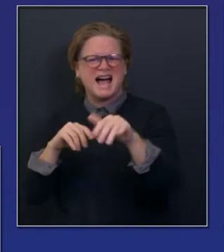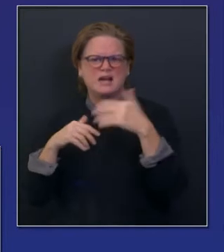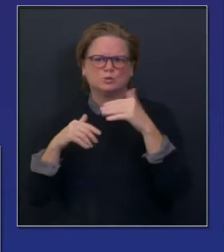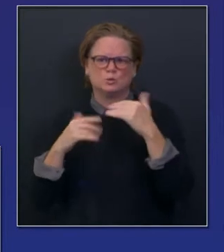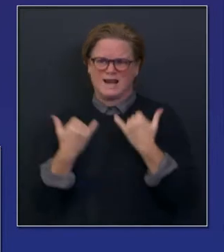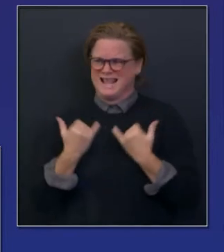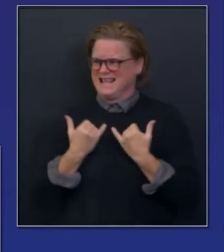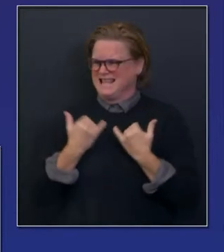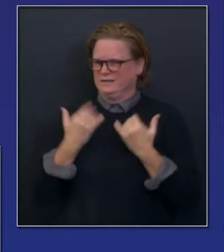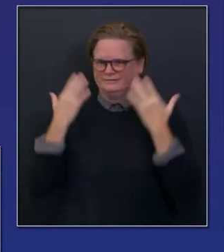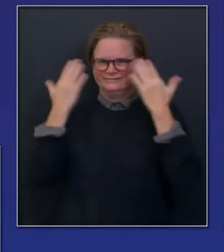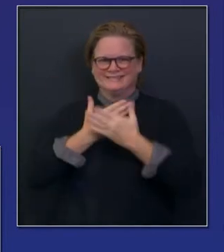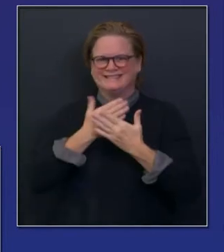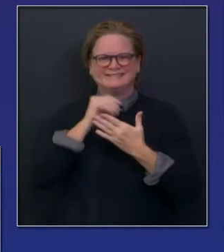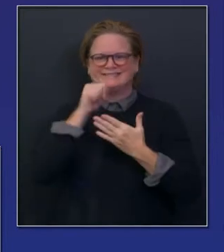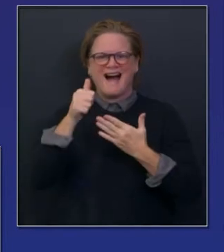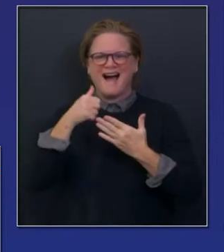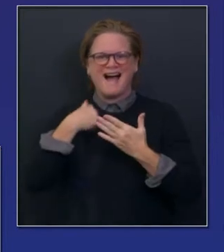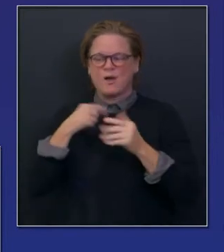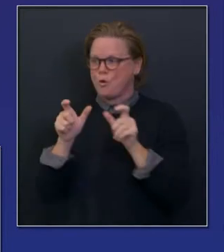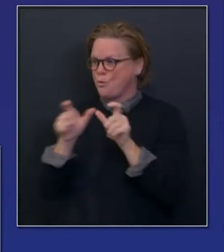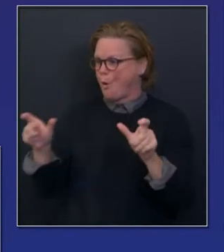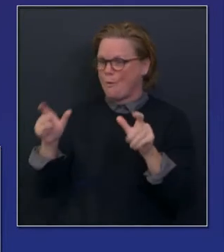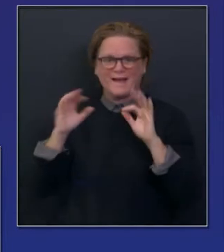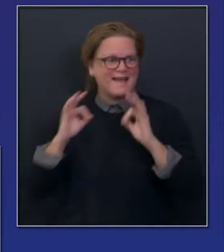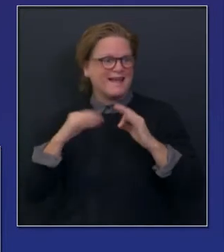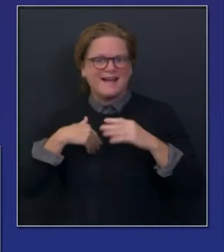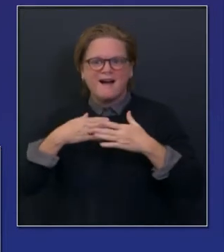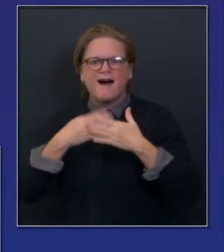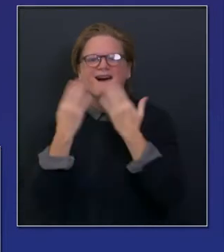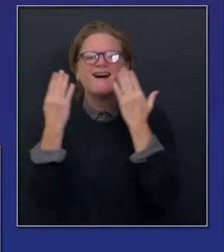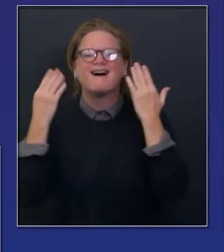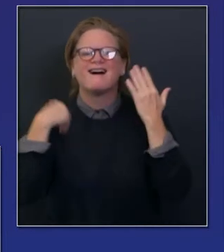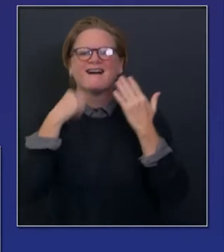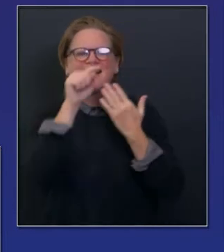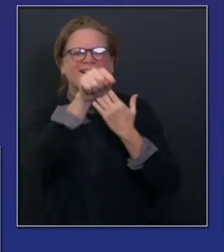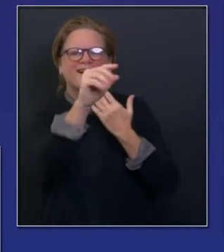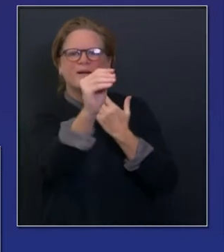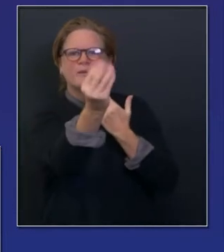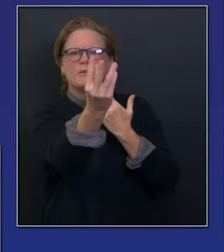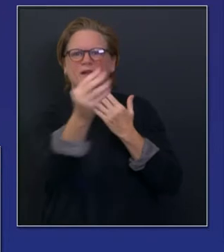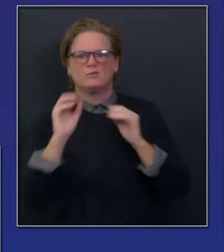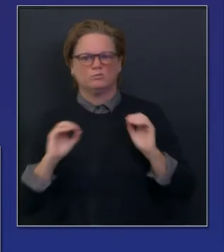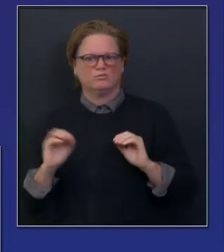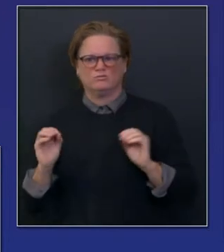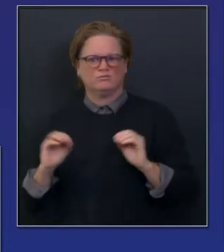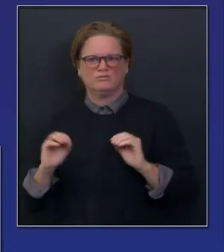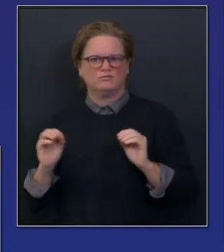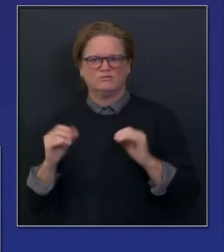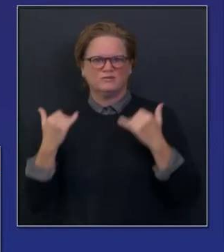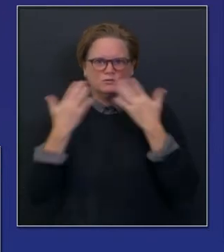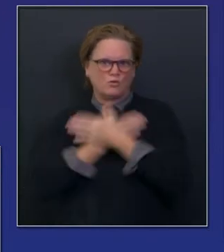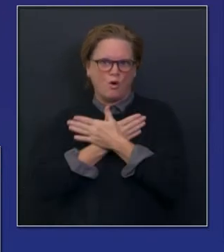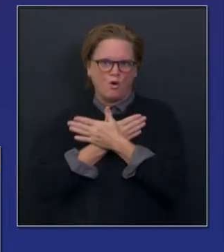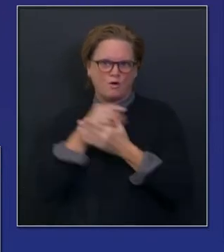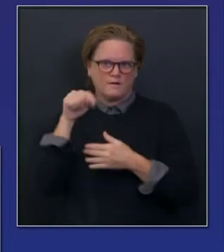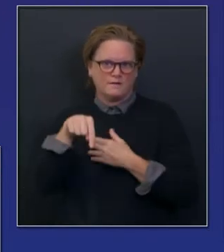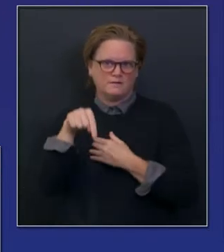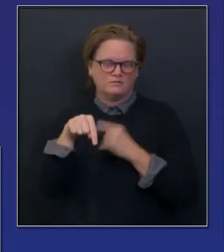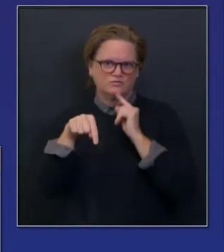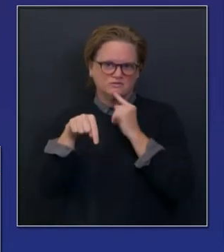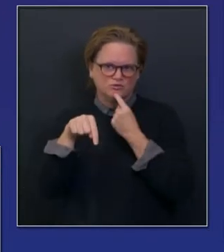túnel. Estamos posiblemente en el momento más desafiante de esta pandemia, momento más